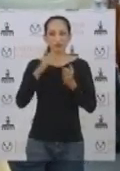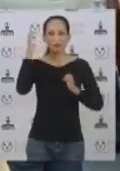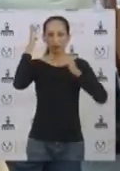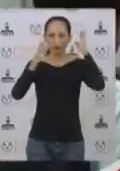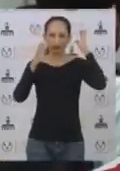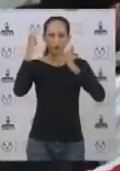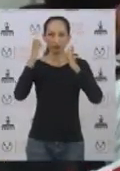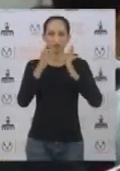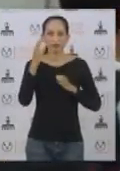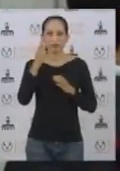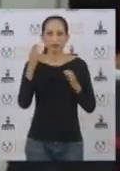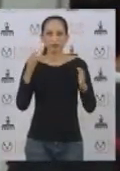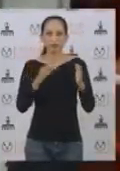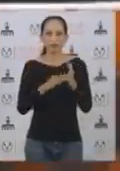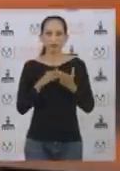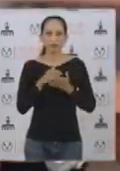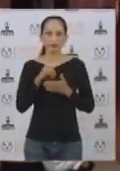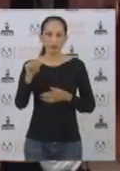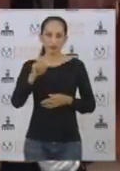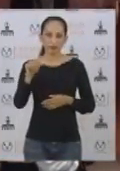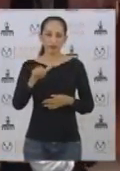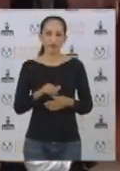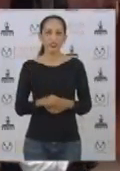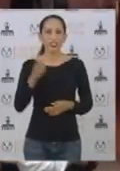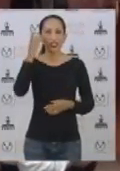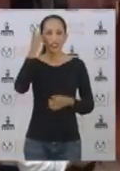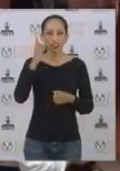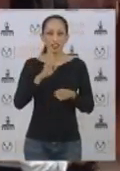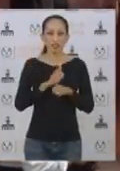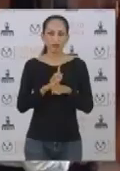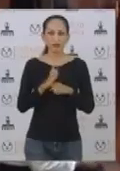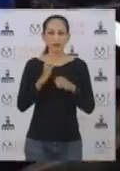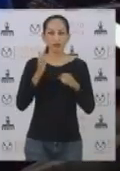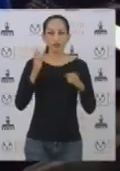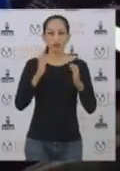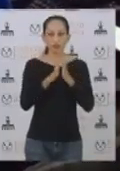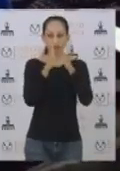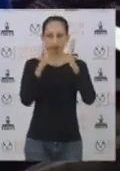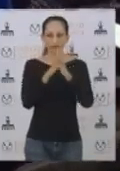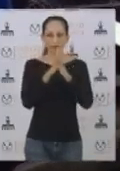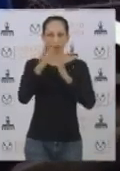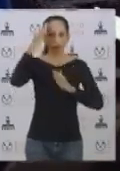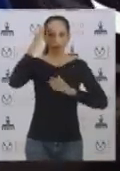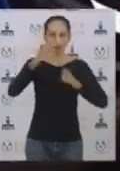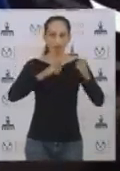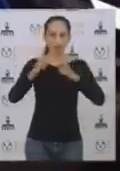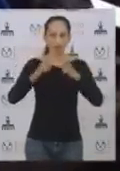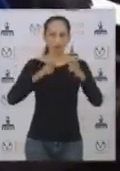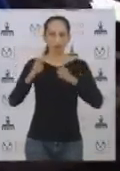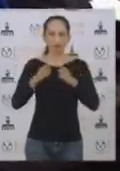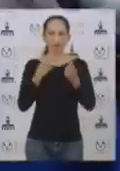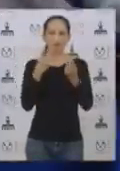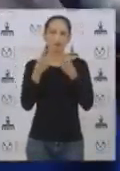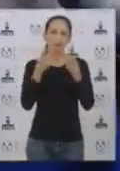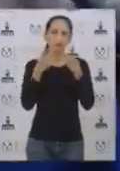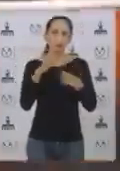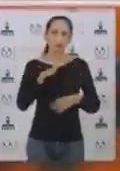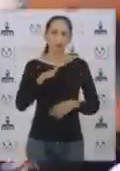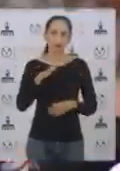de Expo Orienta 2016. La Dirección de Participación y Liderazgo Estudiantil inicia con el programa Debates